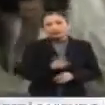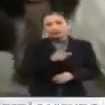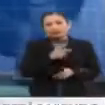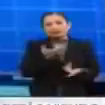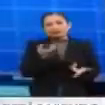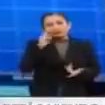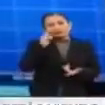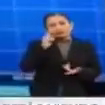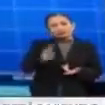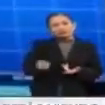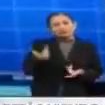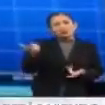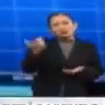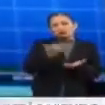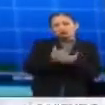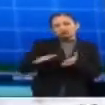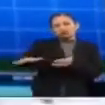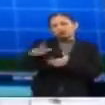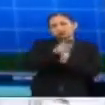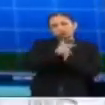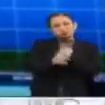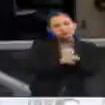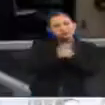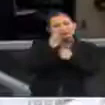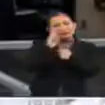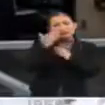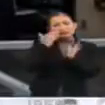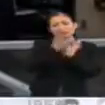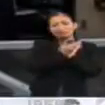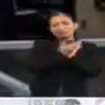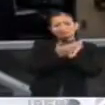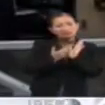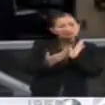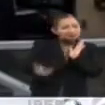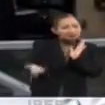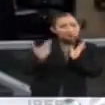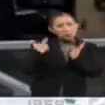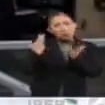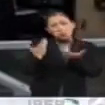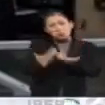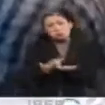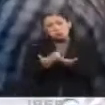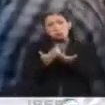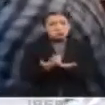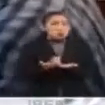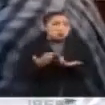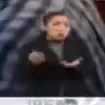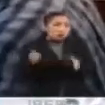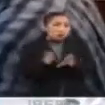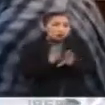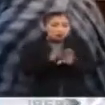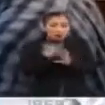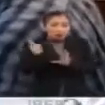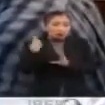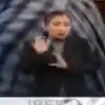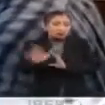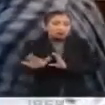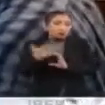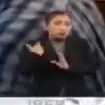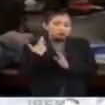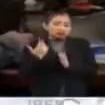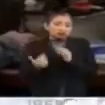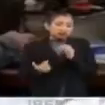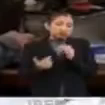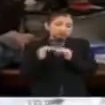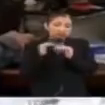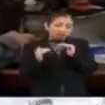decir que ya es una economía que tiene un cierto tiempo funcionando de esa manera, con esa dinámica,